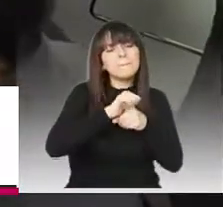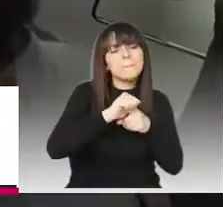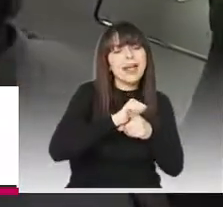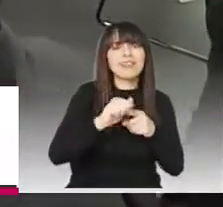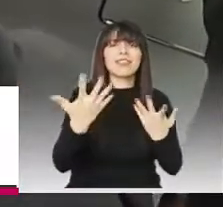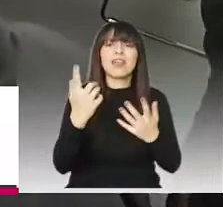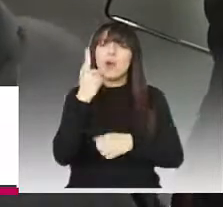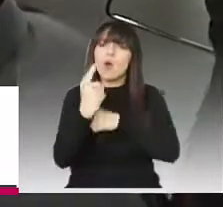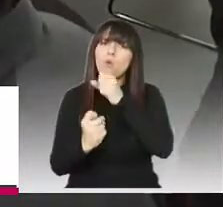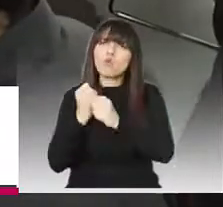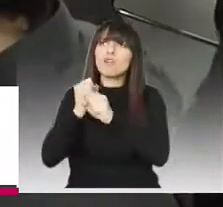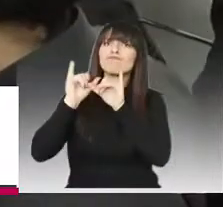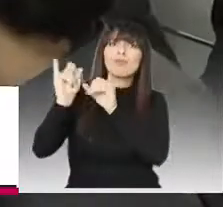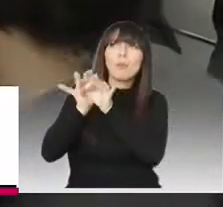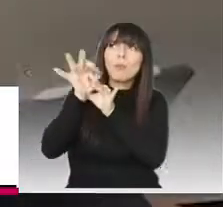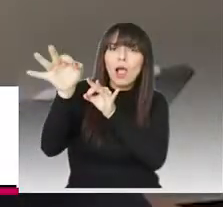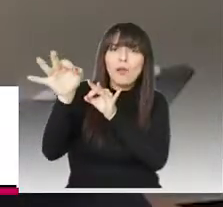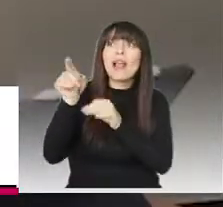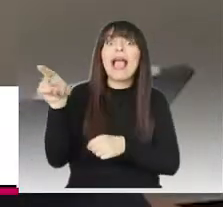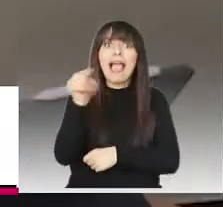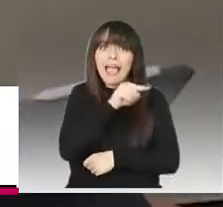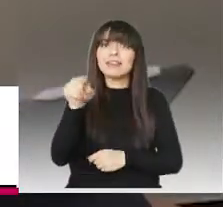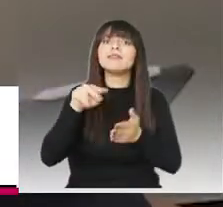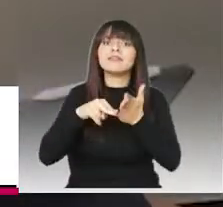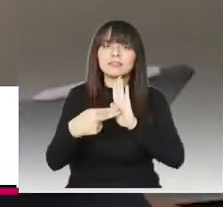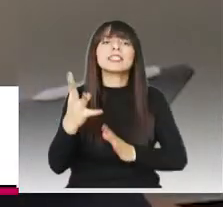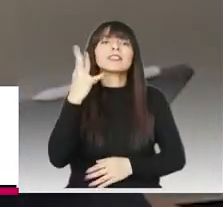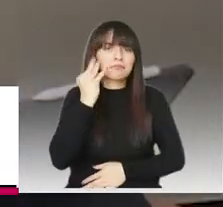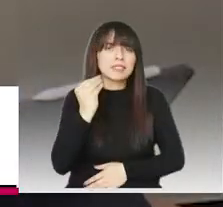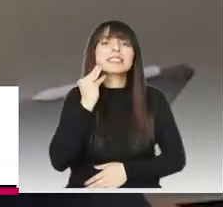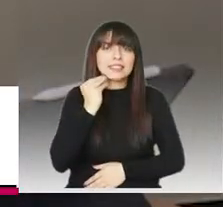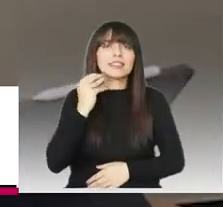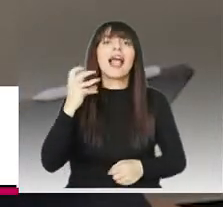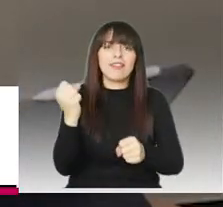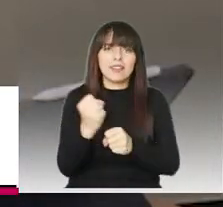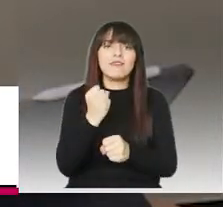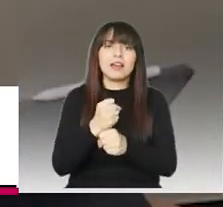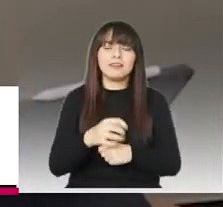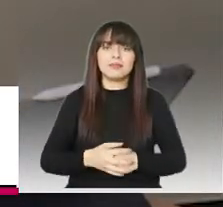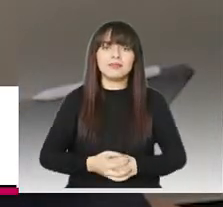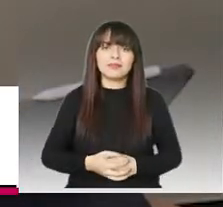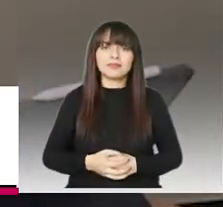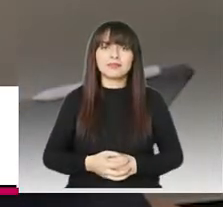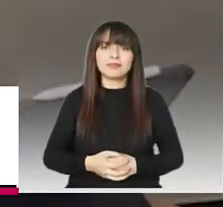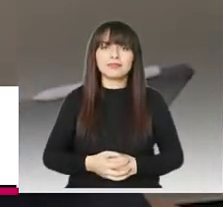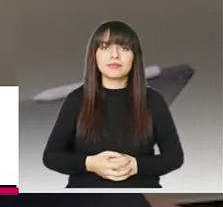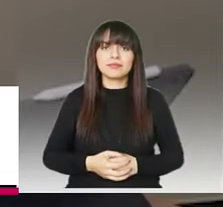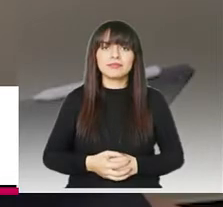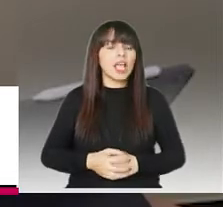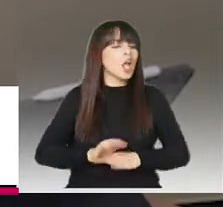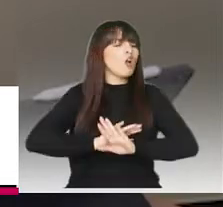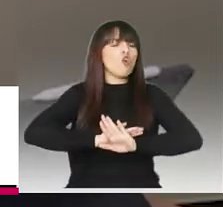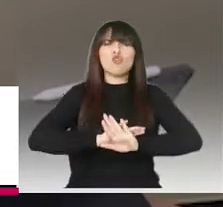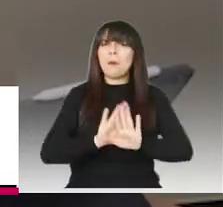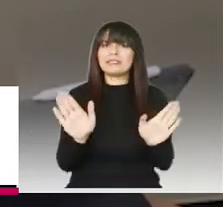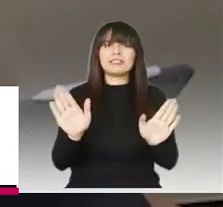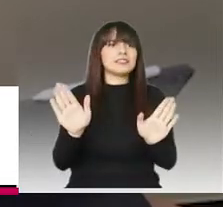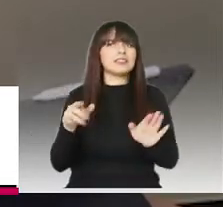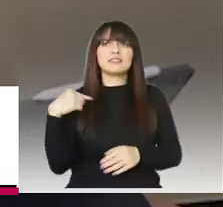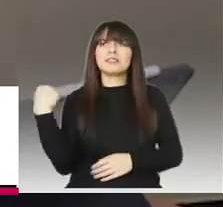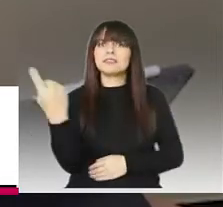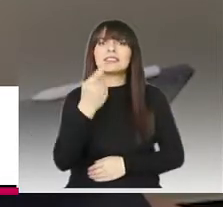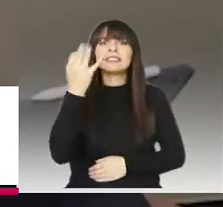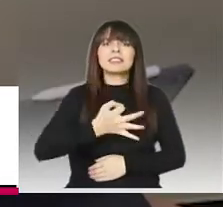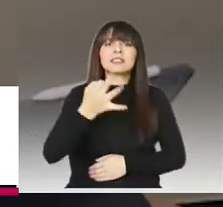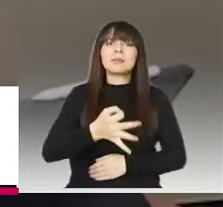cuenta como experiencia laboral. Se acabó el cuentico en donde a los jóvenes les negaban el trabajo porque no tenían experiencia y